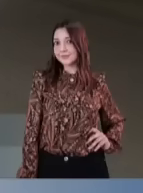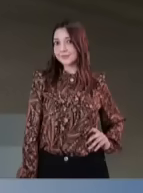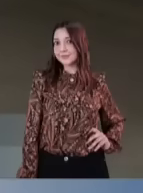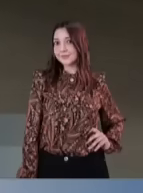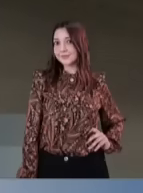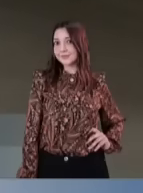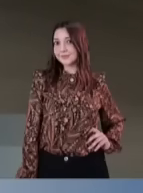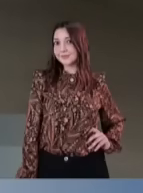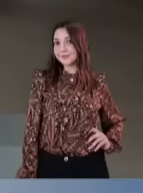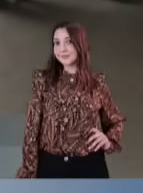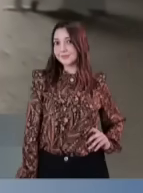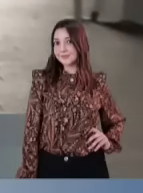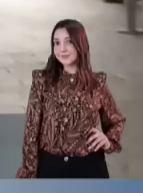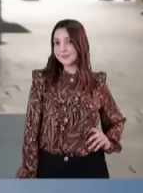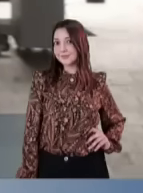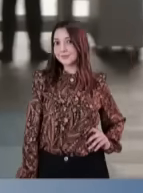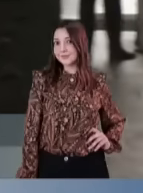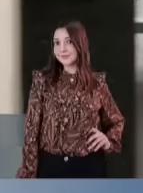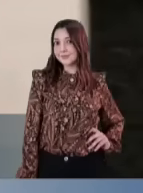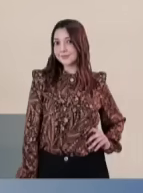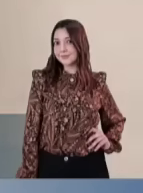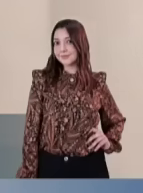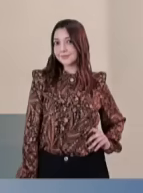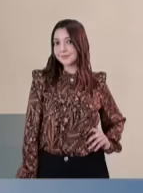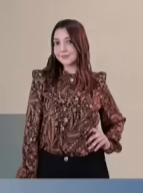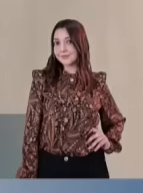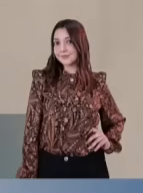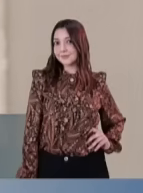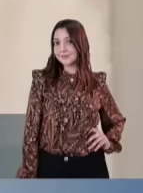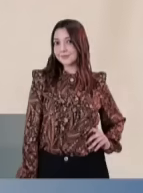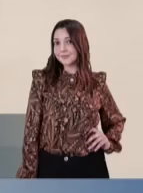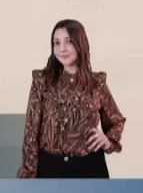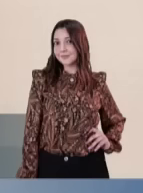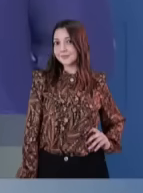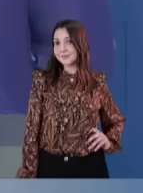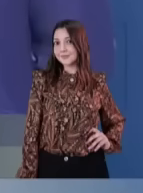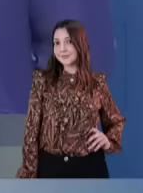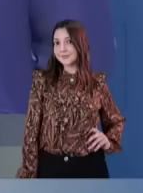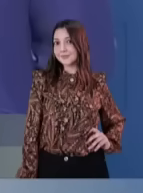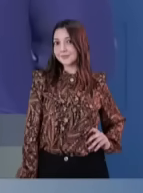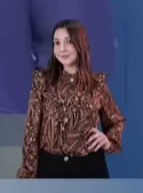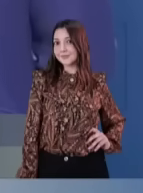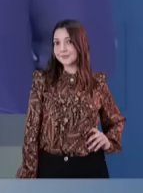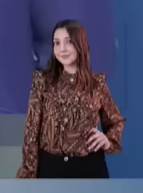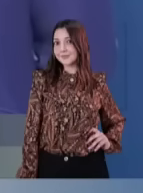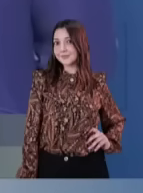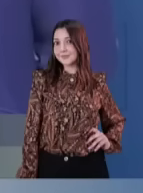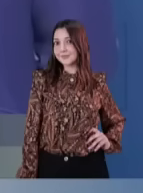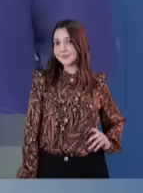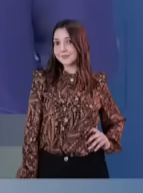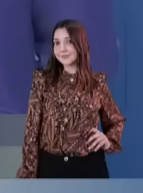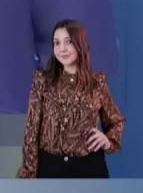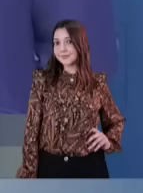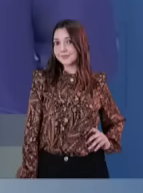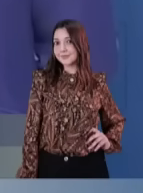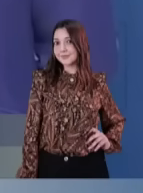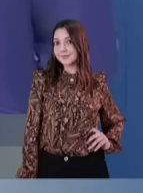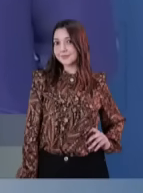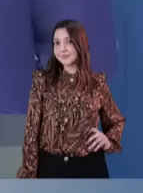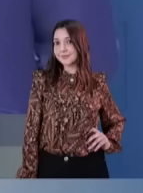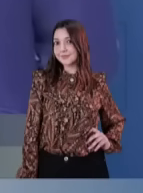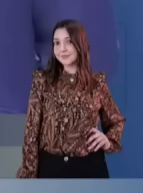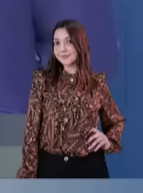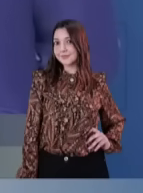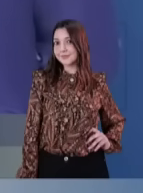se tiene que hacer una modificación. Ahora, la pregunta es, ¿se va a mantener a Camila Vallejo dentro del círculo más cercano